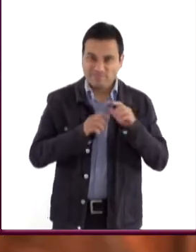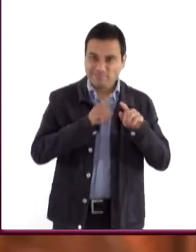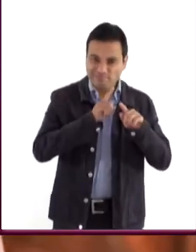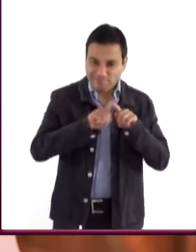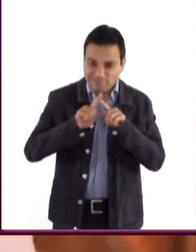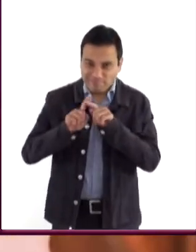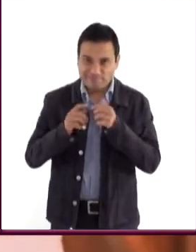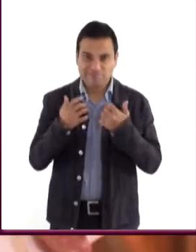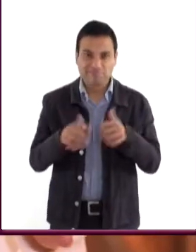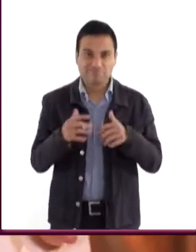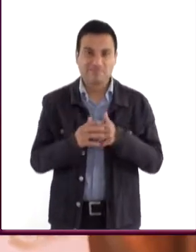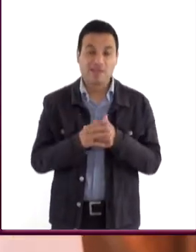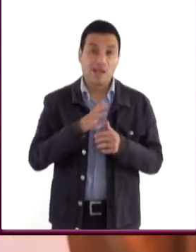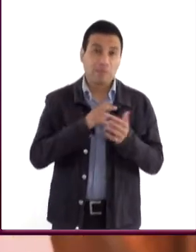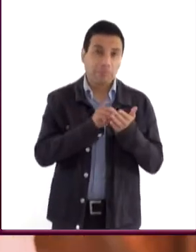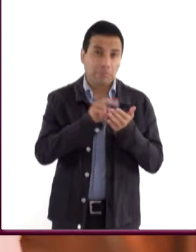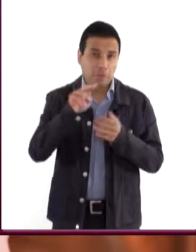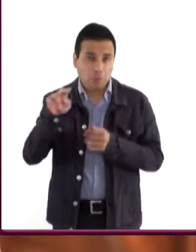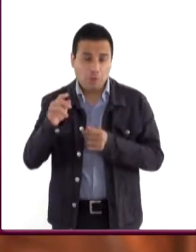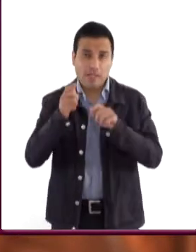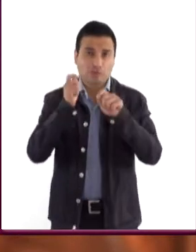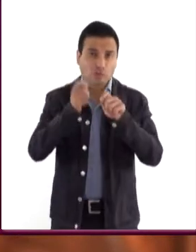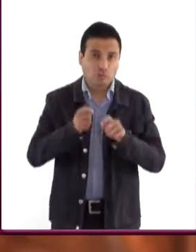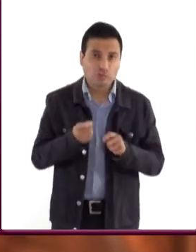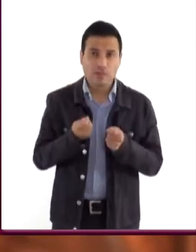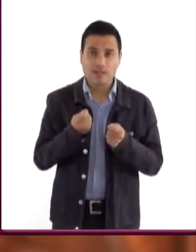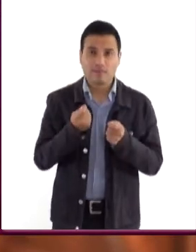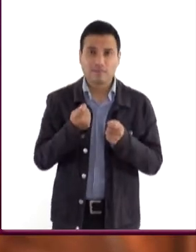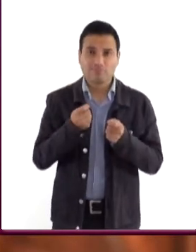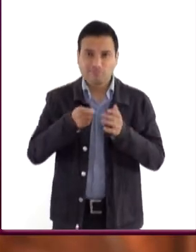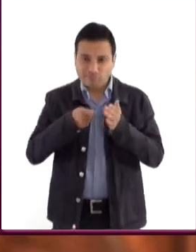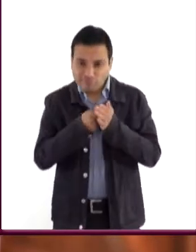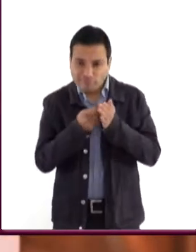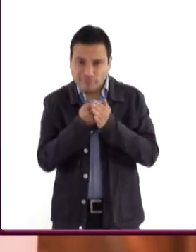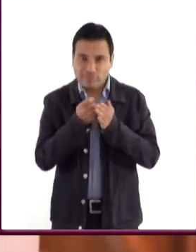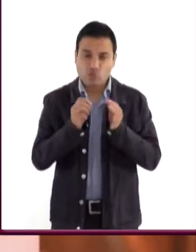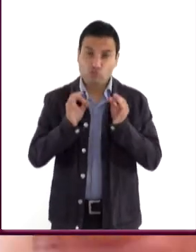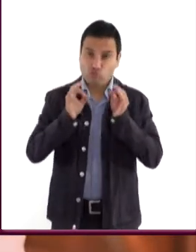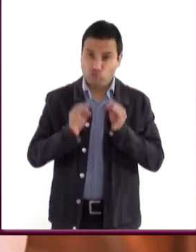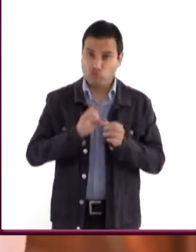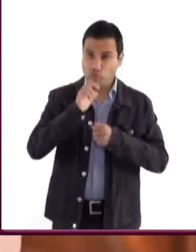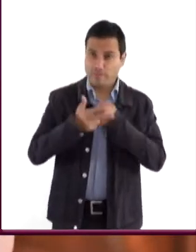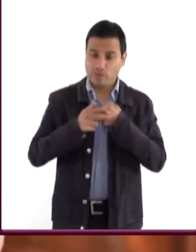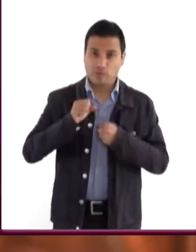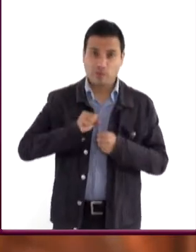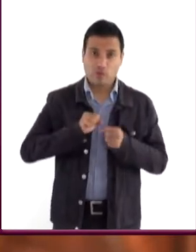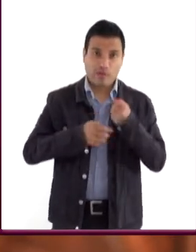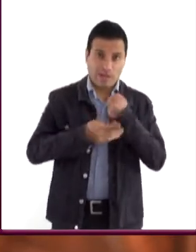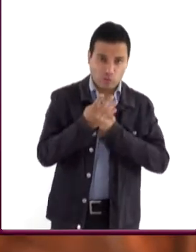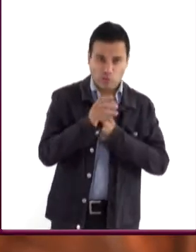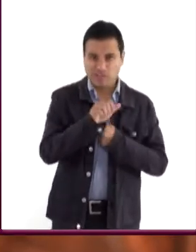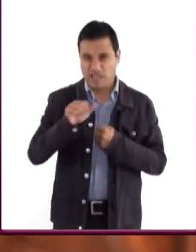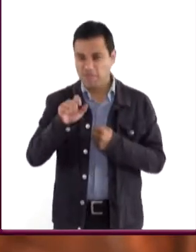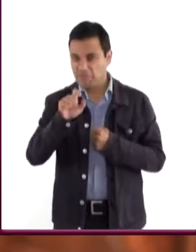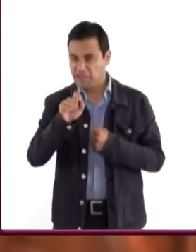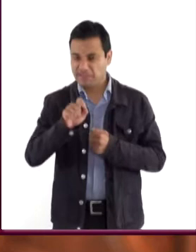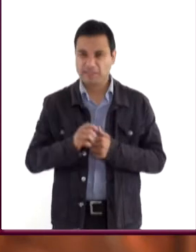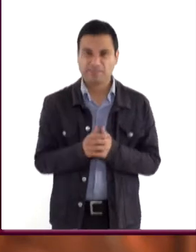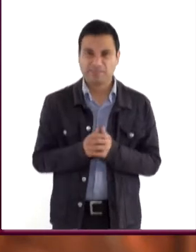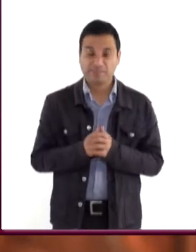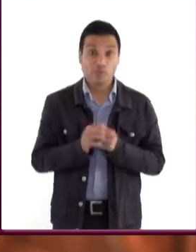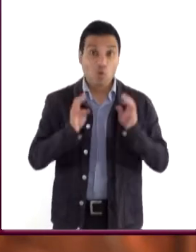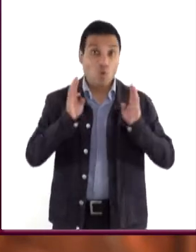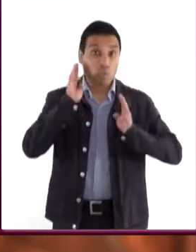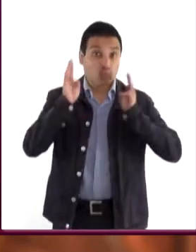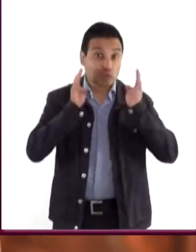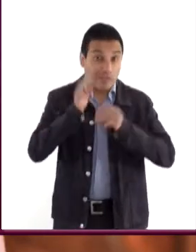que está constituida por pintura, escultura y grabados europeos de los siglos XIV a principios del XX. El